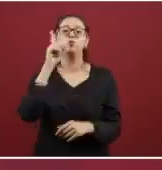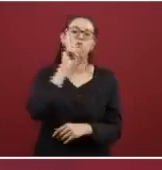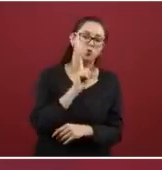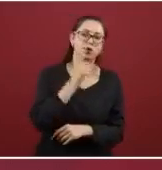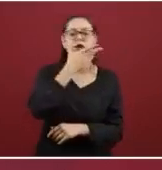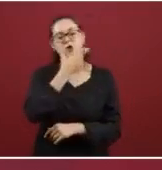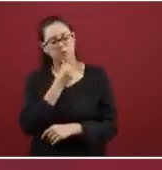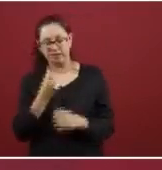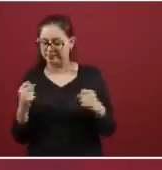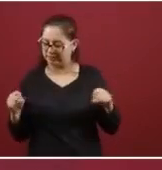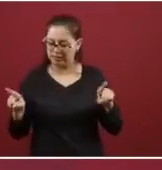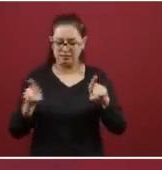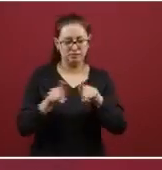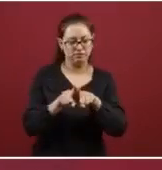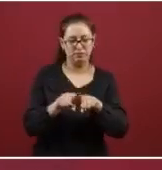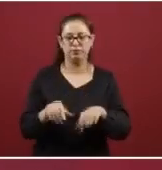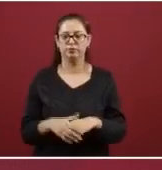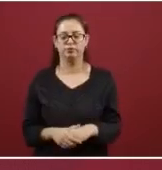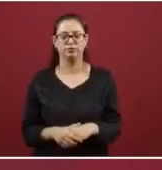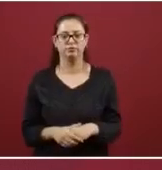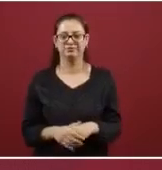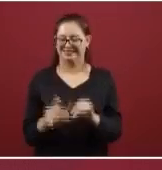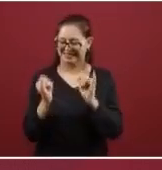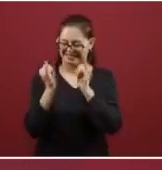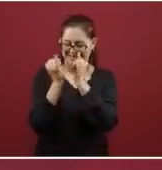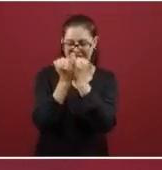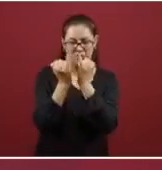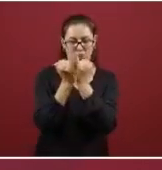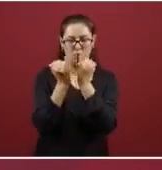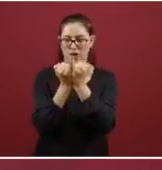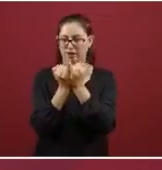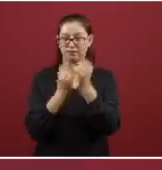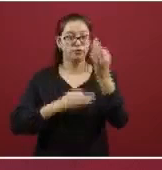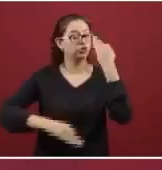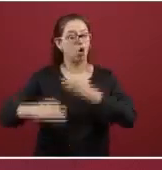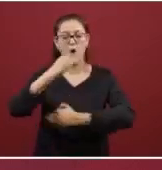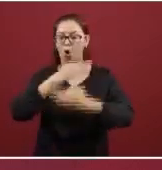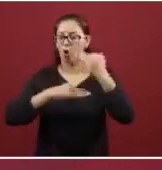mujeres y hombres en igualdad, en todo.